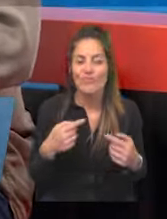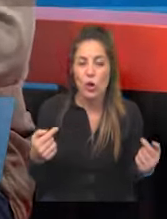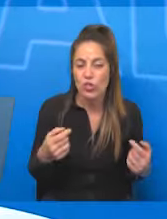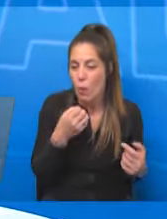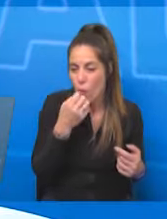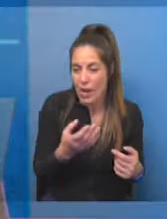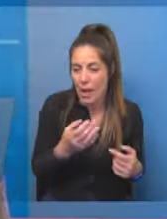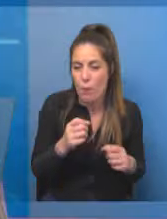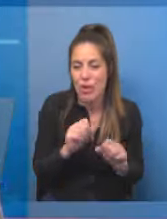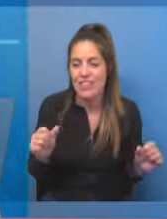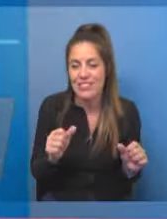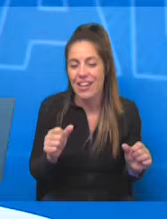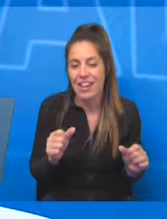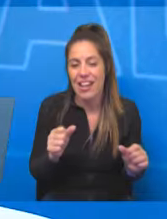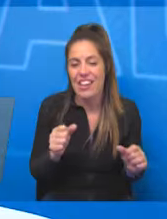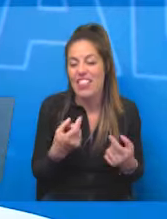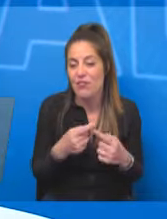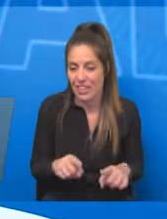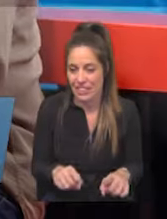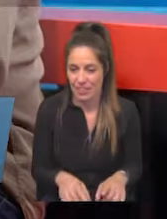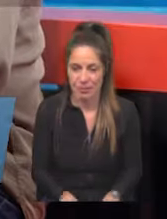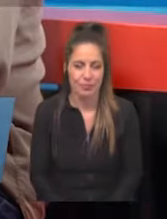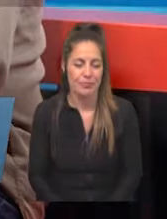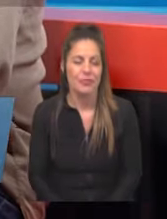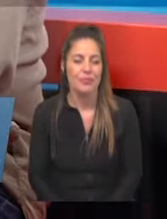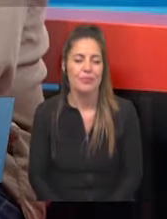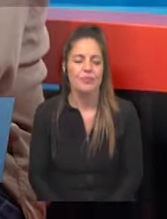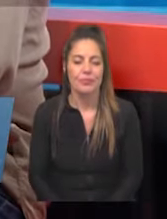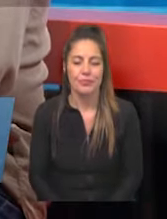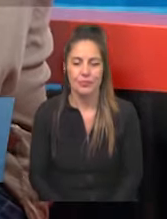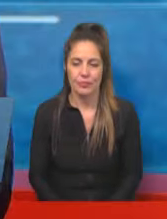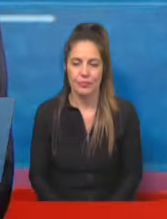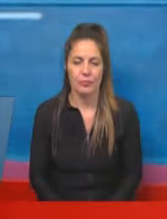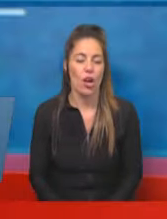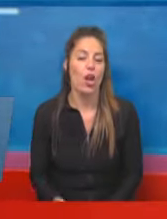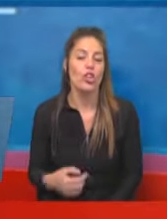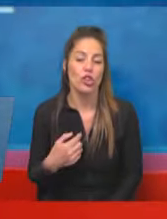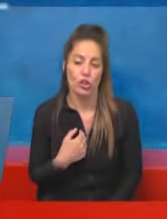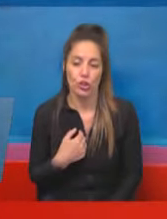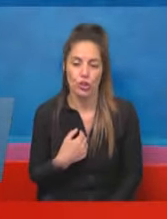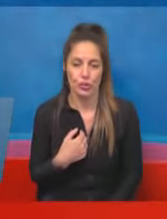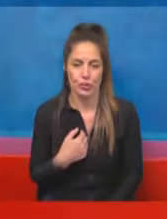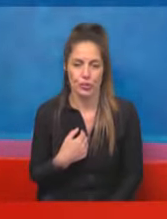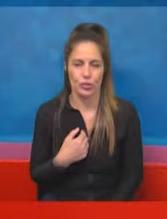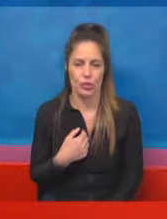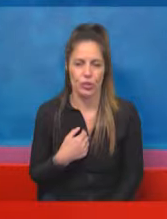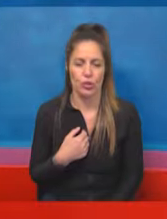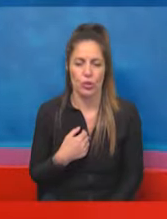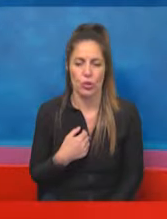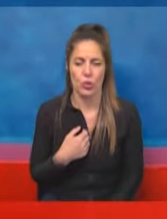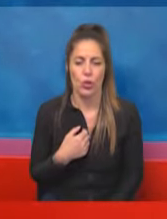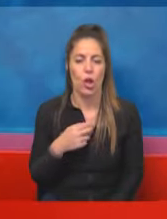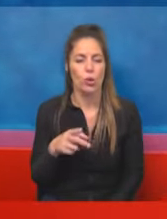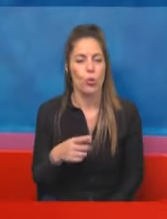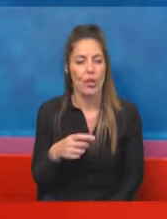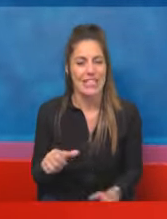Marc la diferencia pueden terminar definiendo Antonio no este yo lo que lo lo tú le hacías este